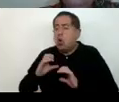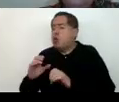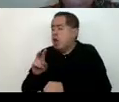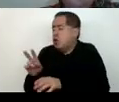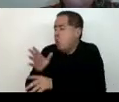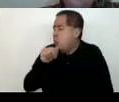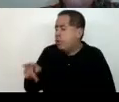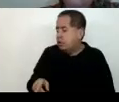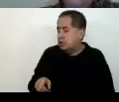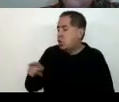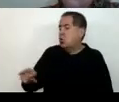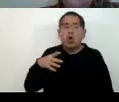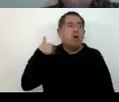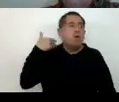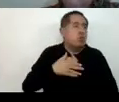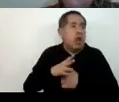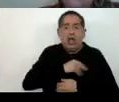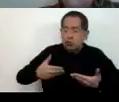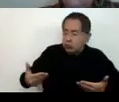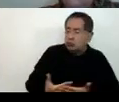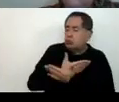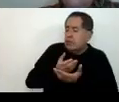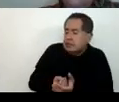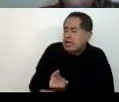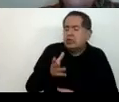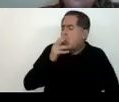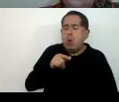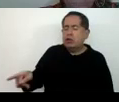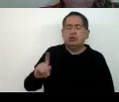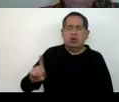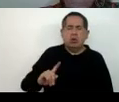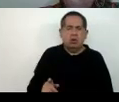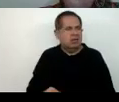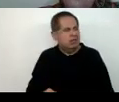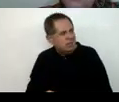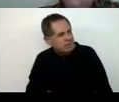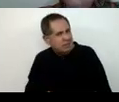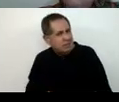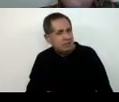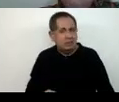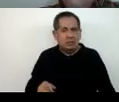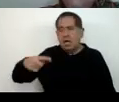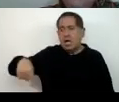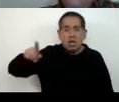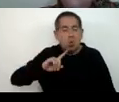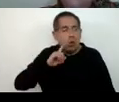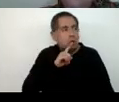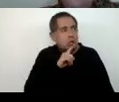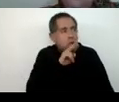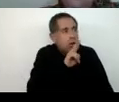tú no vas a poder tener hijos nunca, ¿no? Y entonces ellas terminan por